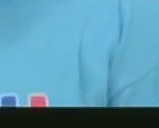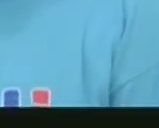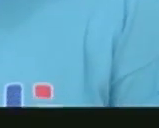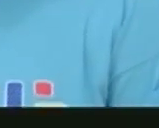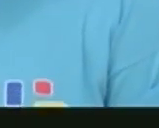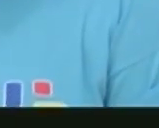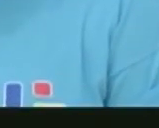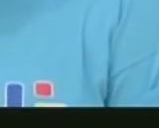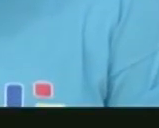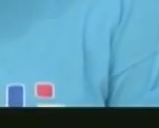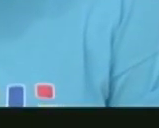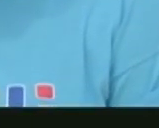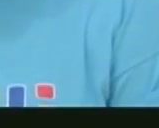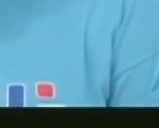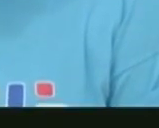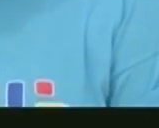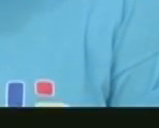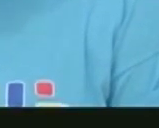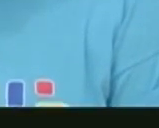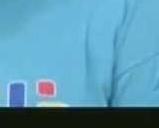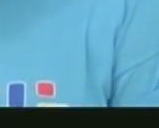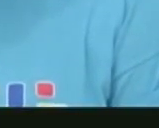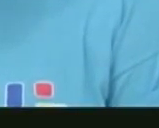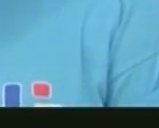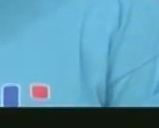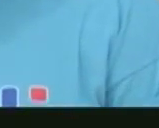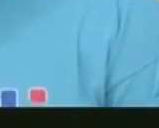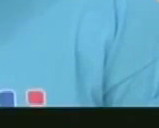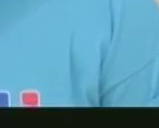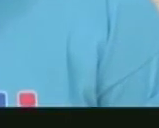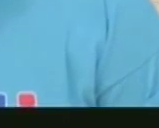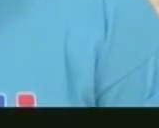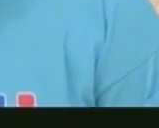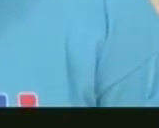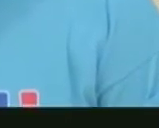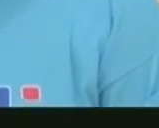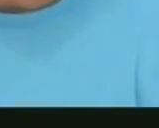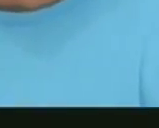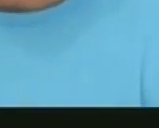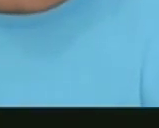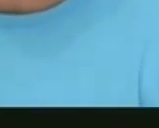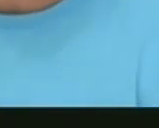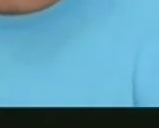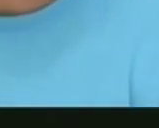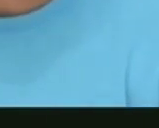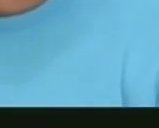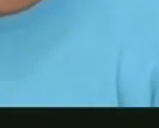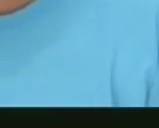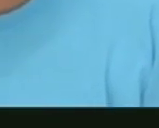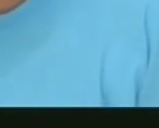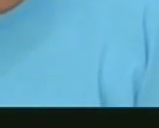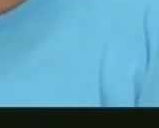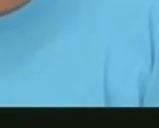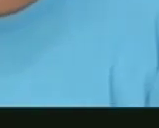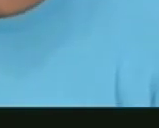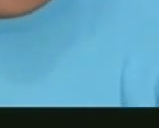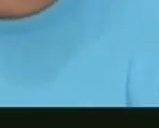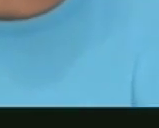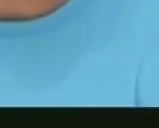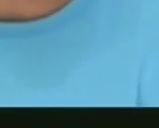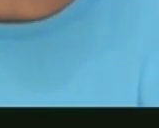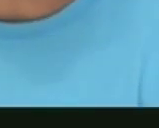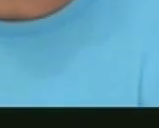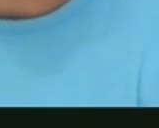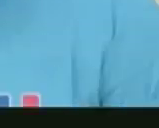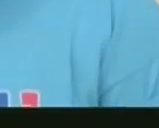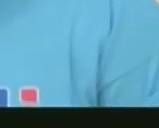Hernández con su carnet de la patria. 14 partos humanizados, 34 con bono de